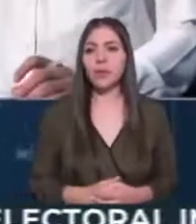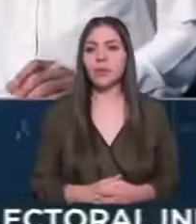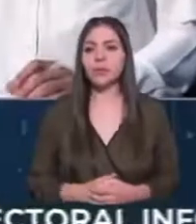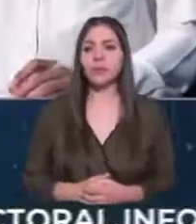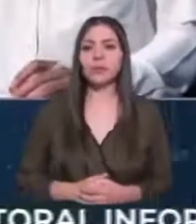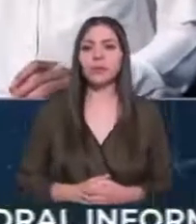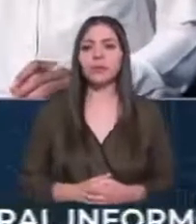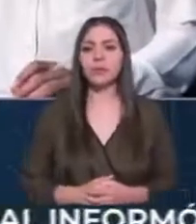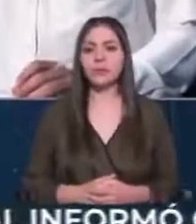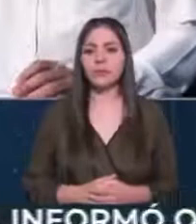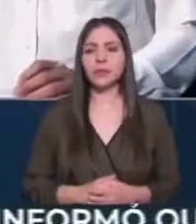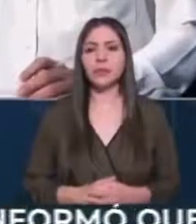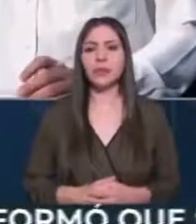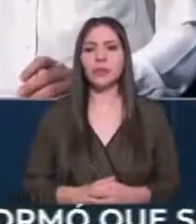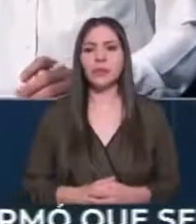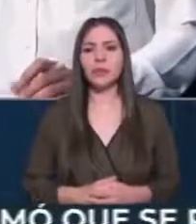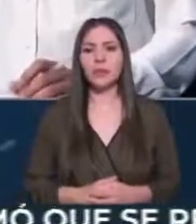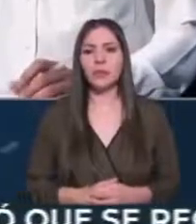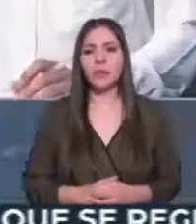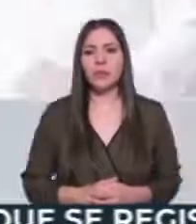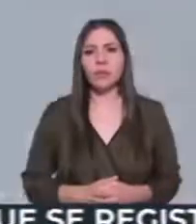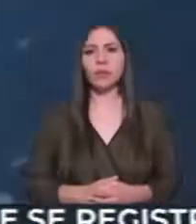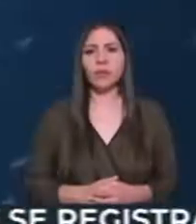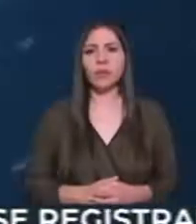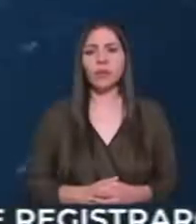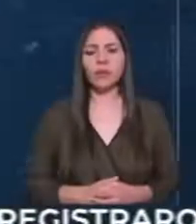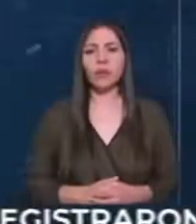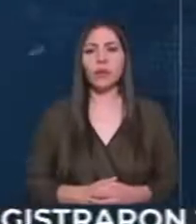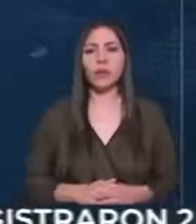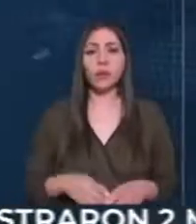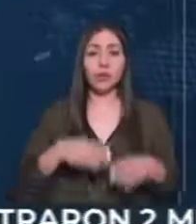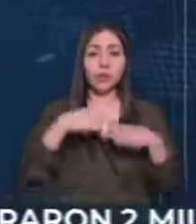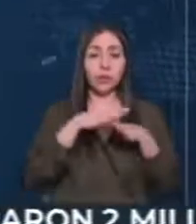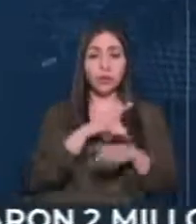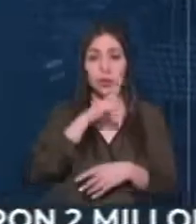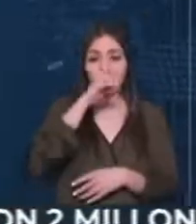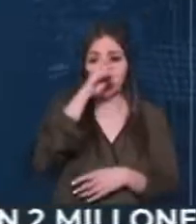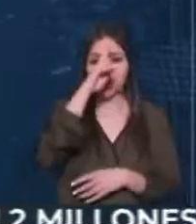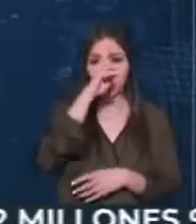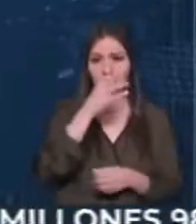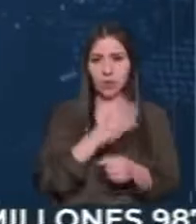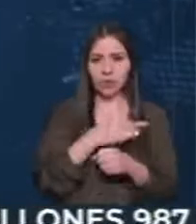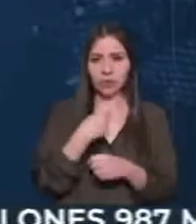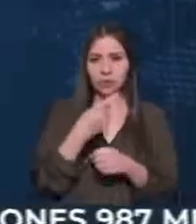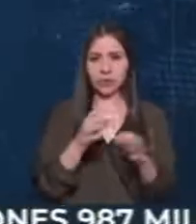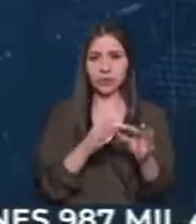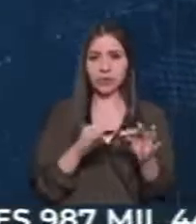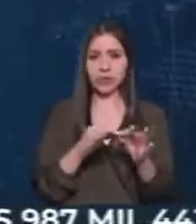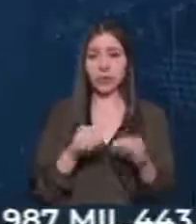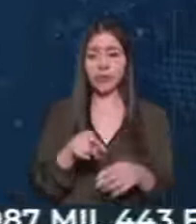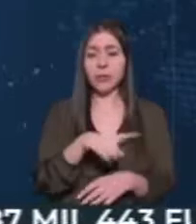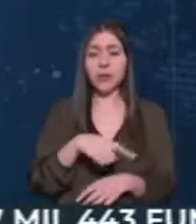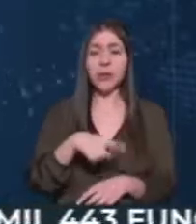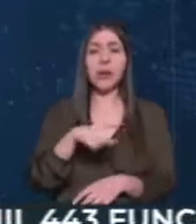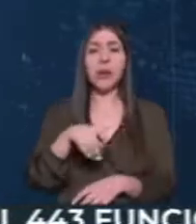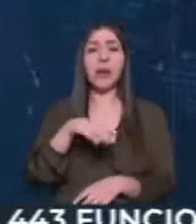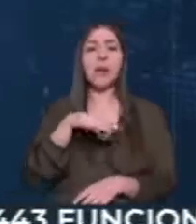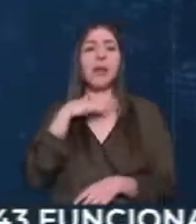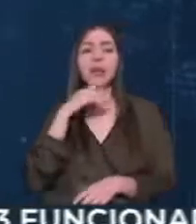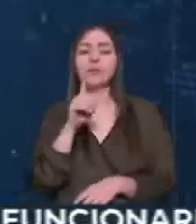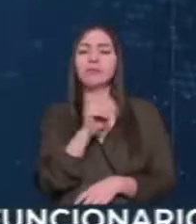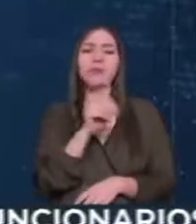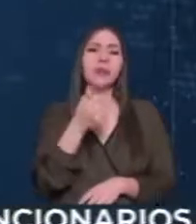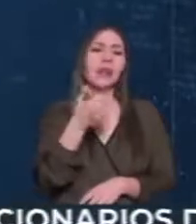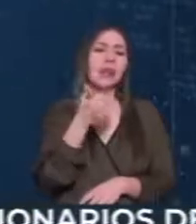lo de la violencia quiero empezar, no nos hagamos. Esta violencia es parte de los narcogobiernos